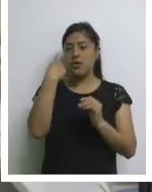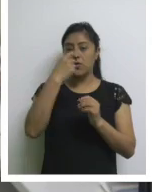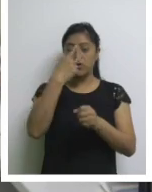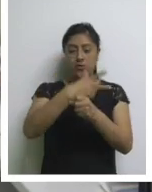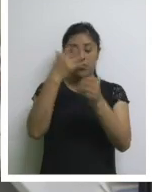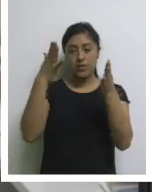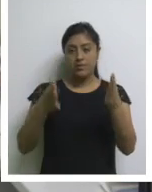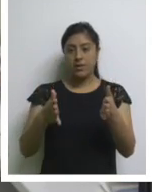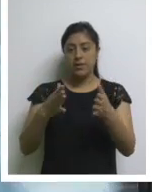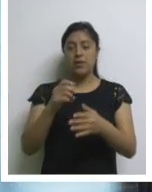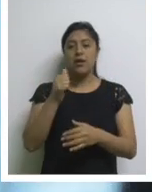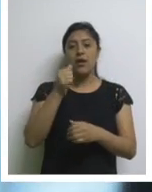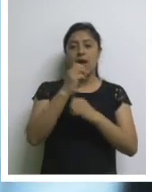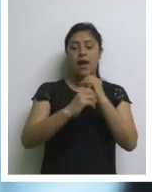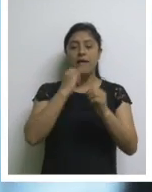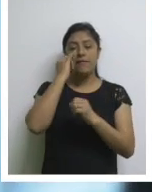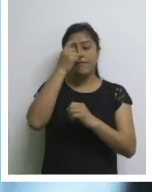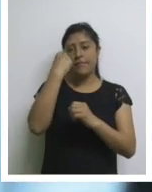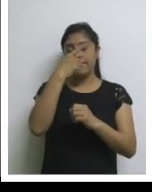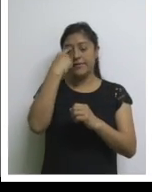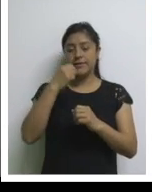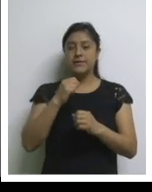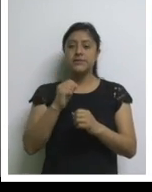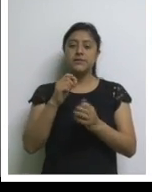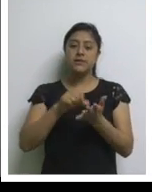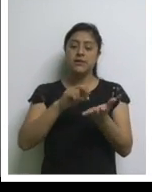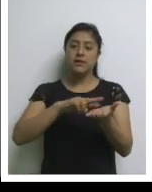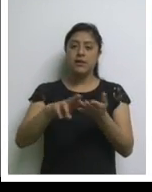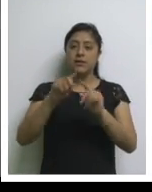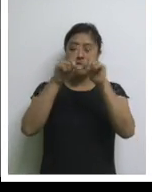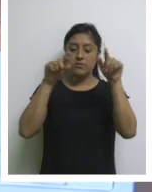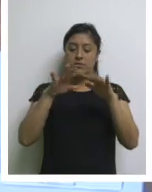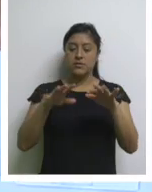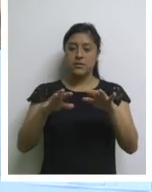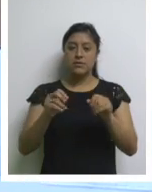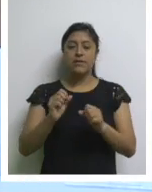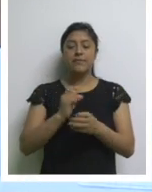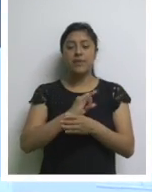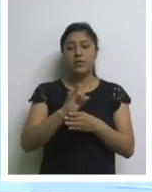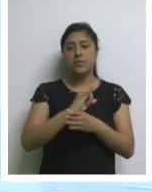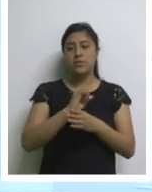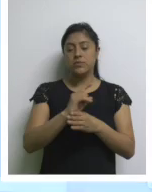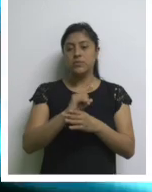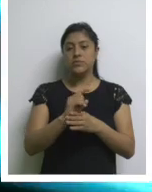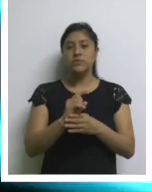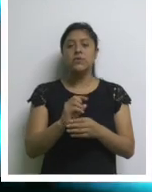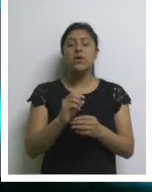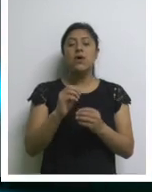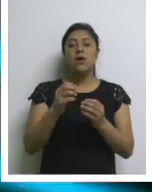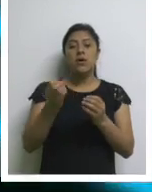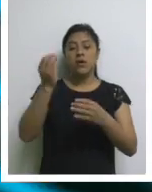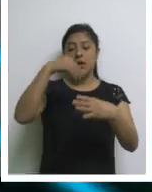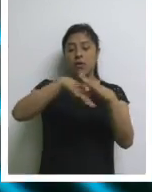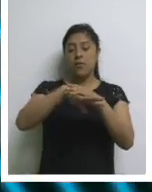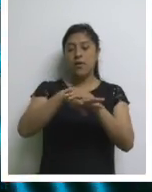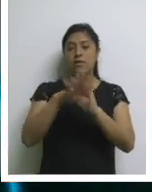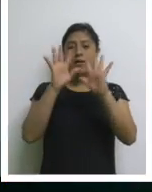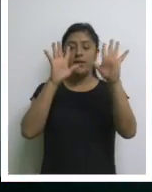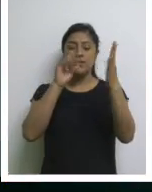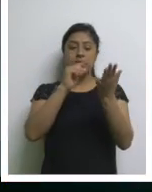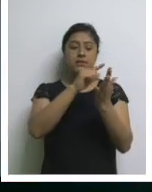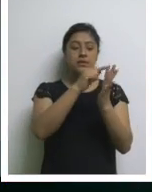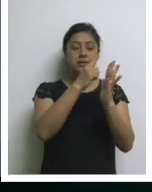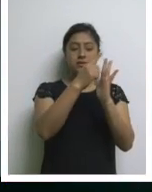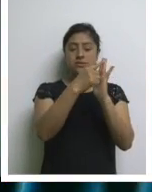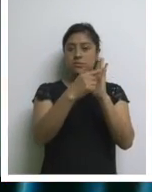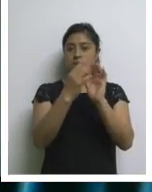firma de los ciudadanos. El AFIS de RENAP es un sistema de identificación de uso civil que registra las 10